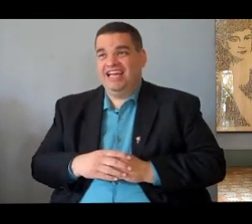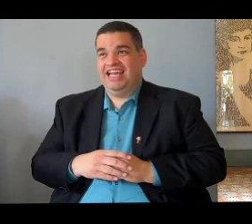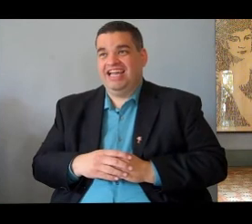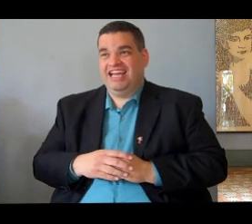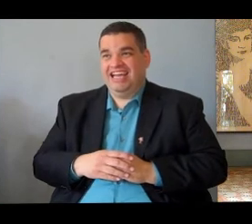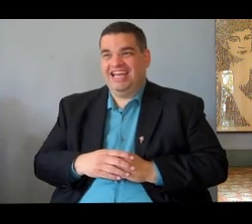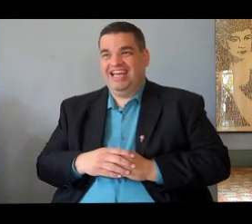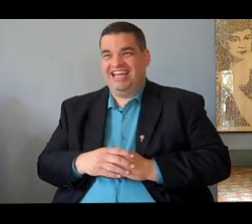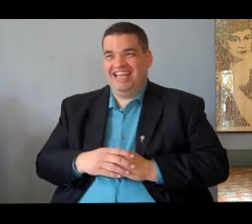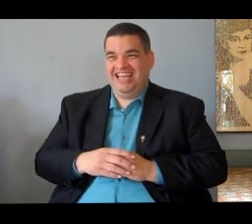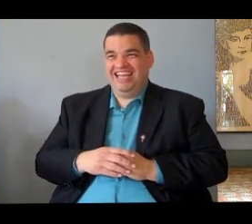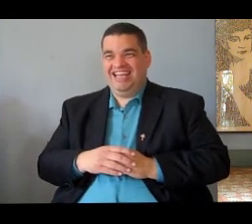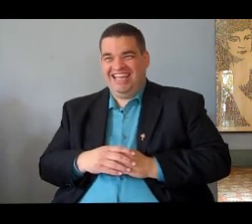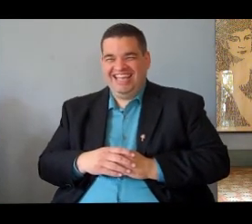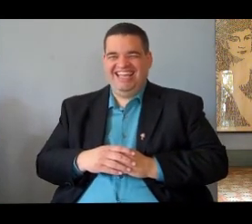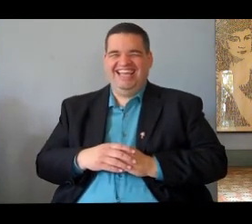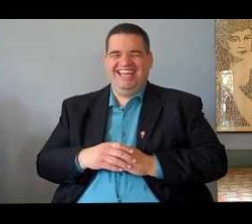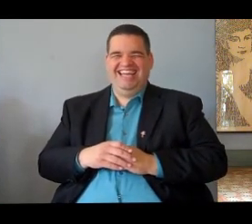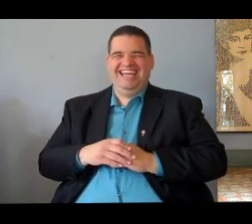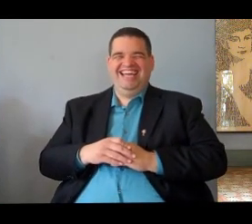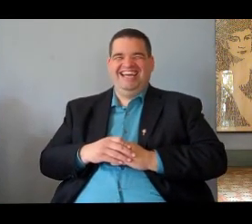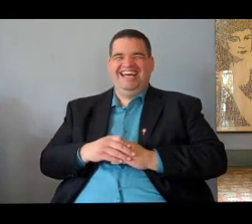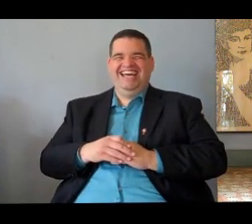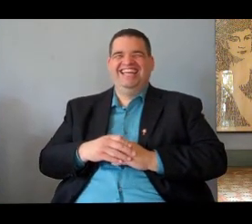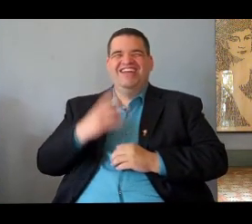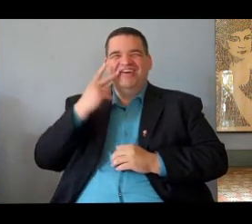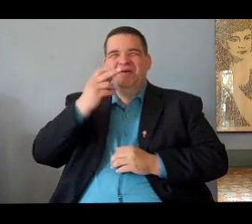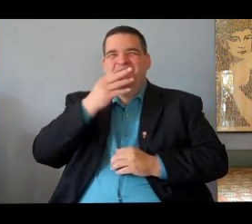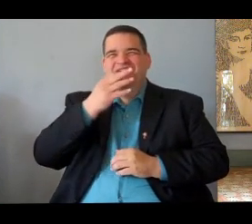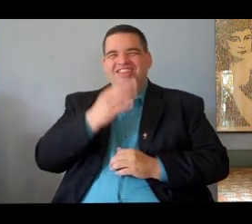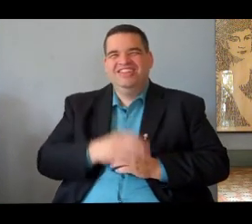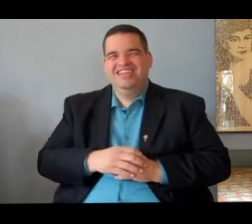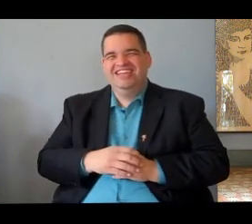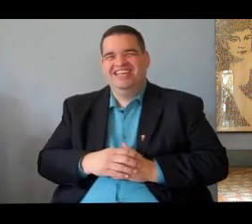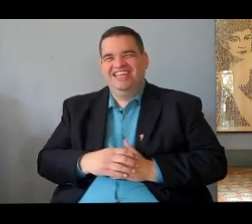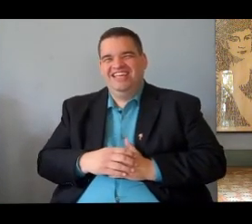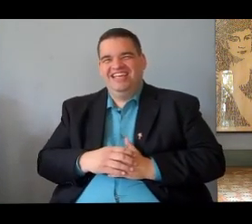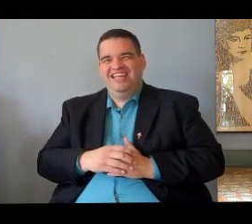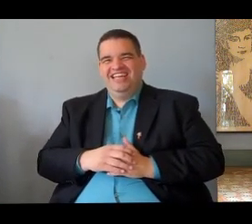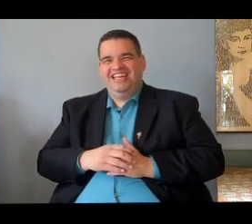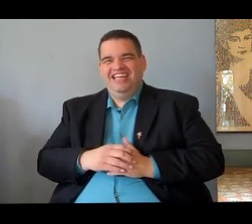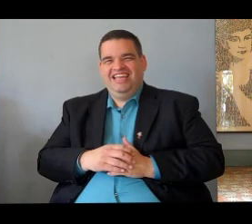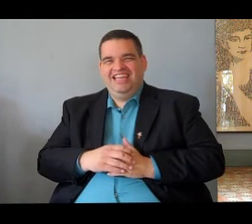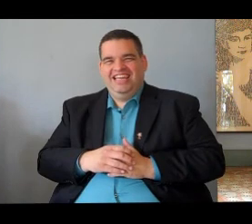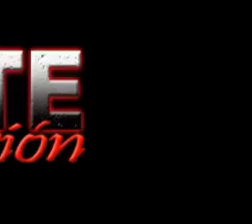Ahí está, nos fuimos. Ya nos fuimos. Nos vemos ya ahí.